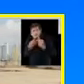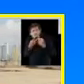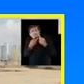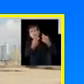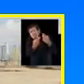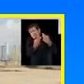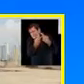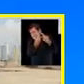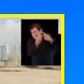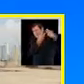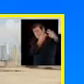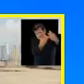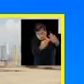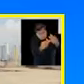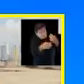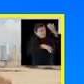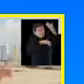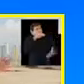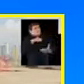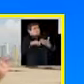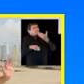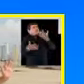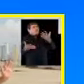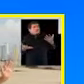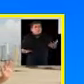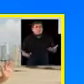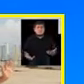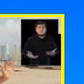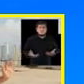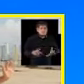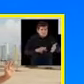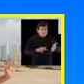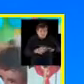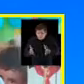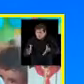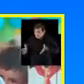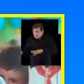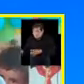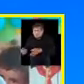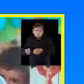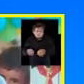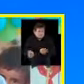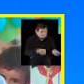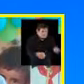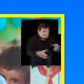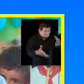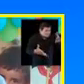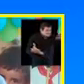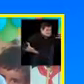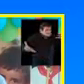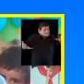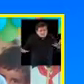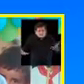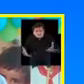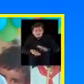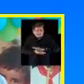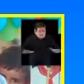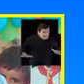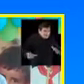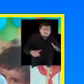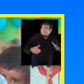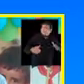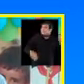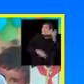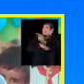abuso tendrá una solución ¿Cuántas miradas se tienen que apagar